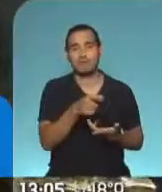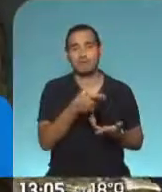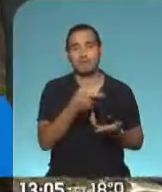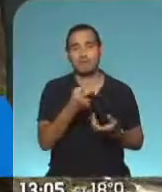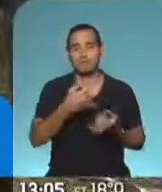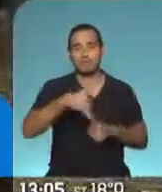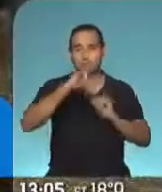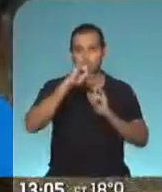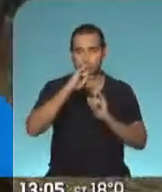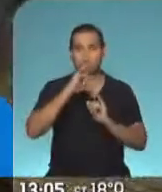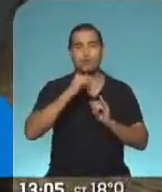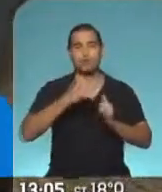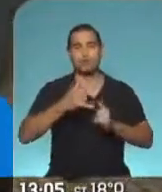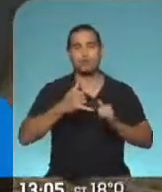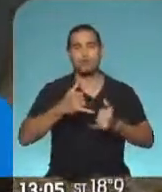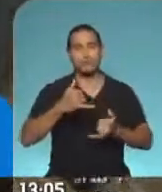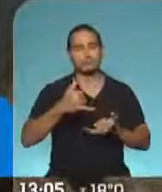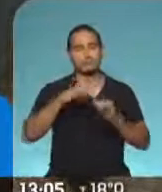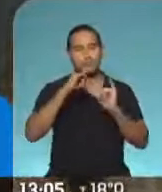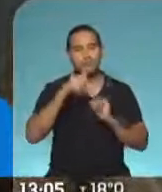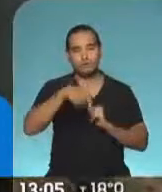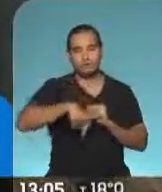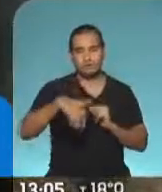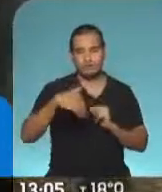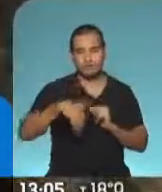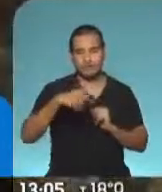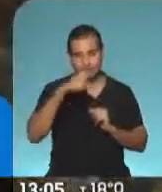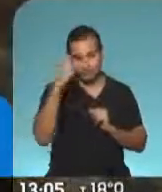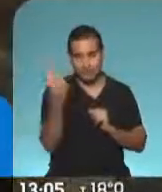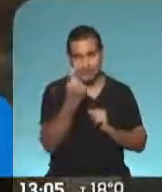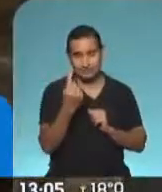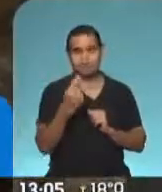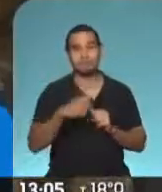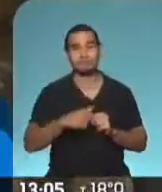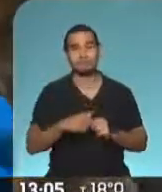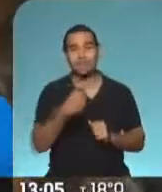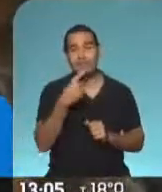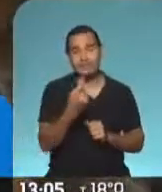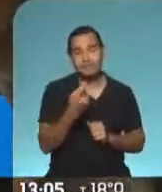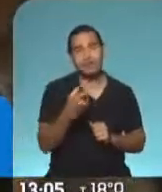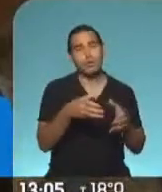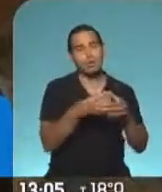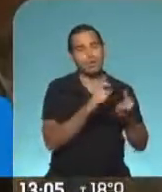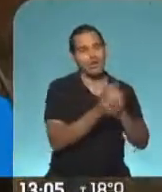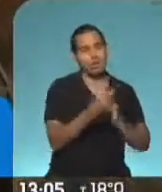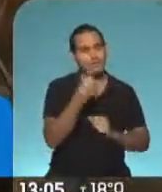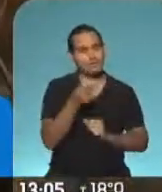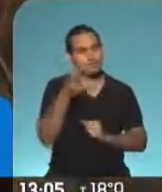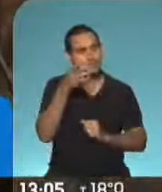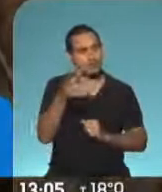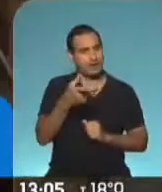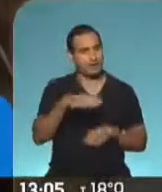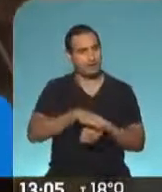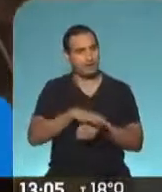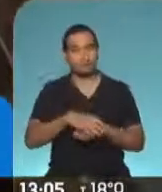del presupuesto nacional que están manejando ya por exceso, dicen desde Juntos por el Cambio, por parte del jefe de gabinete. A ver,